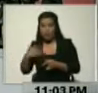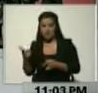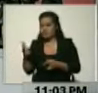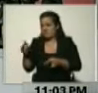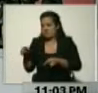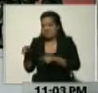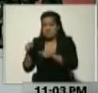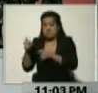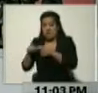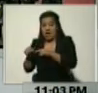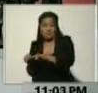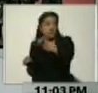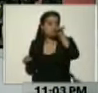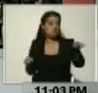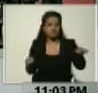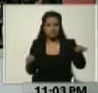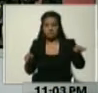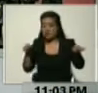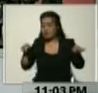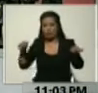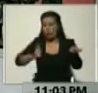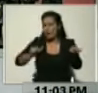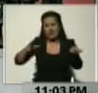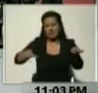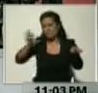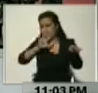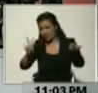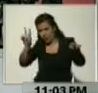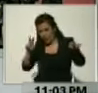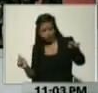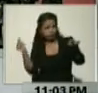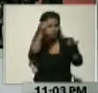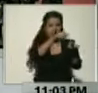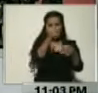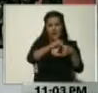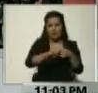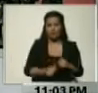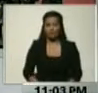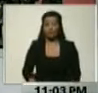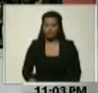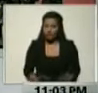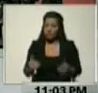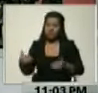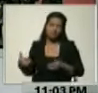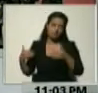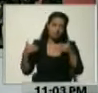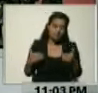El martes 29 de marzo, Lester Toledo duplicó la oferta por cada autobús, porque solo le aseguraban